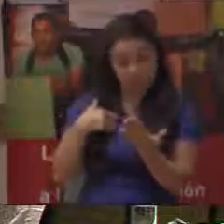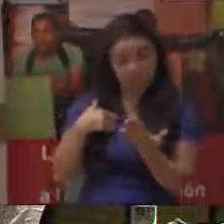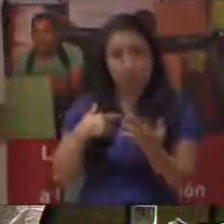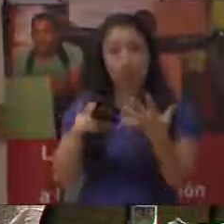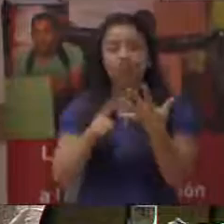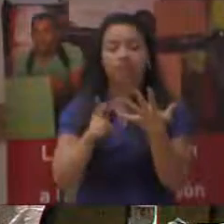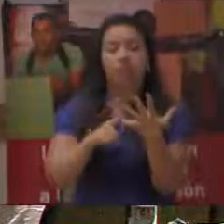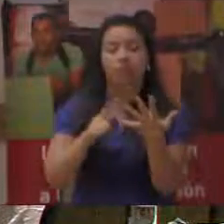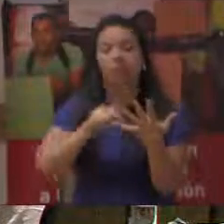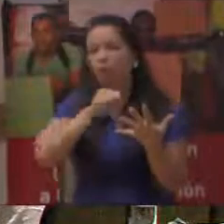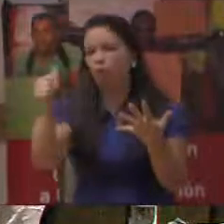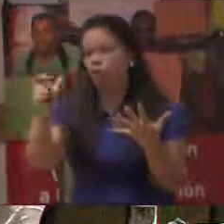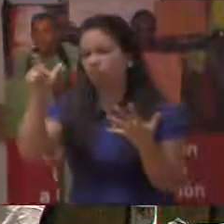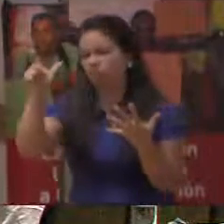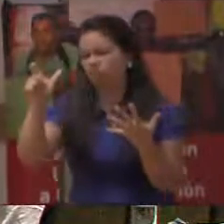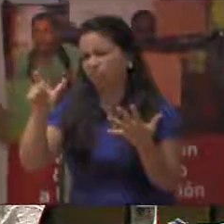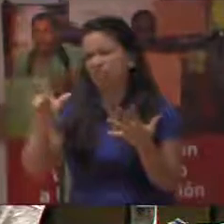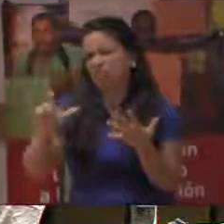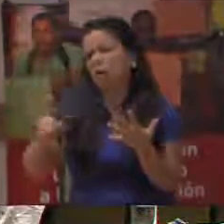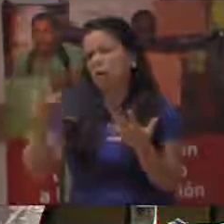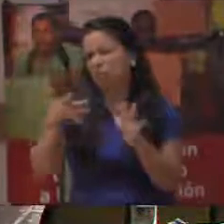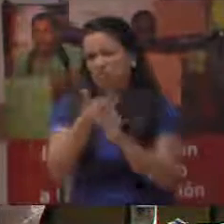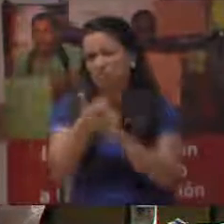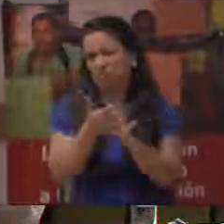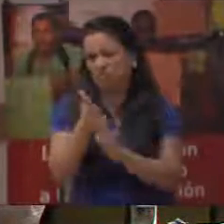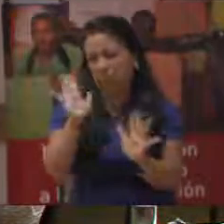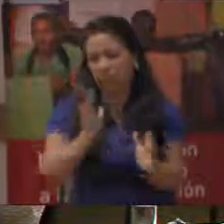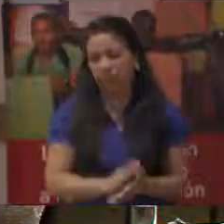E, otro medio. Voten.